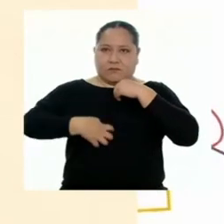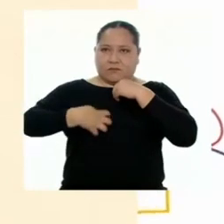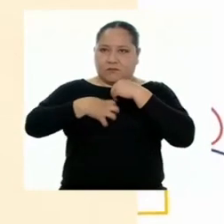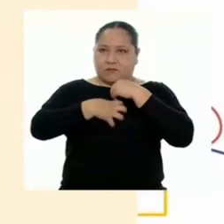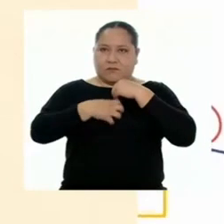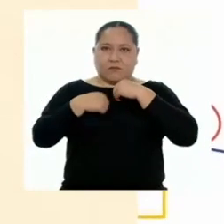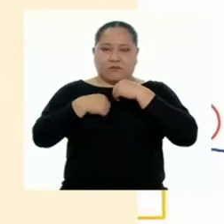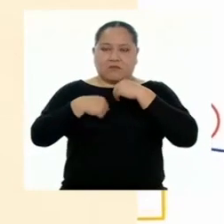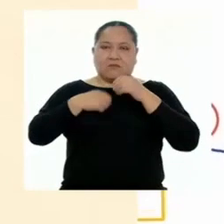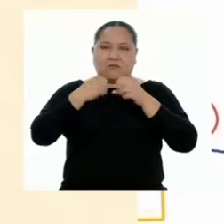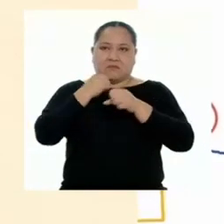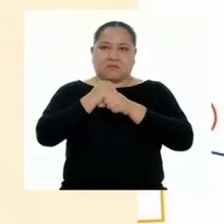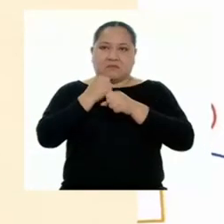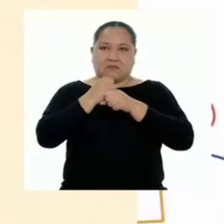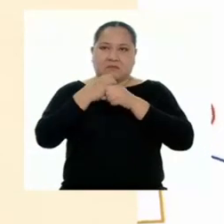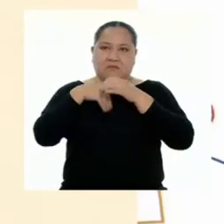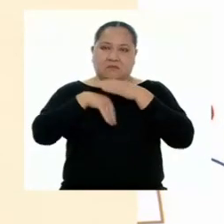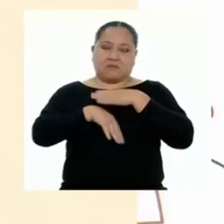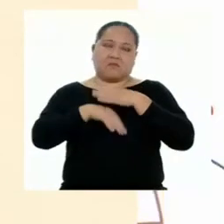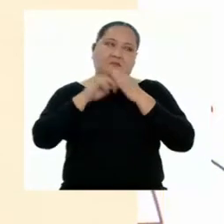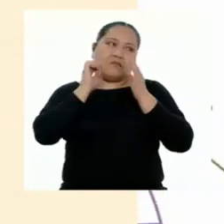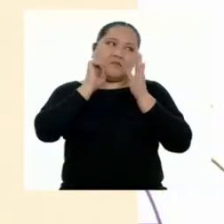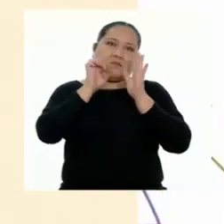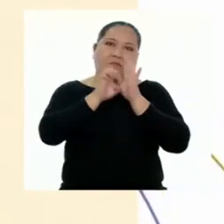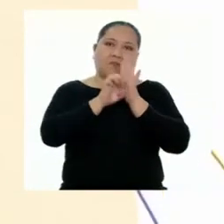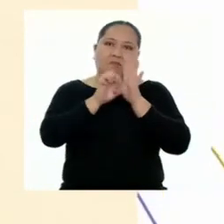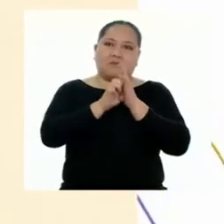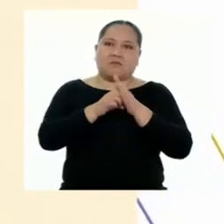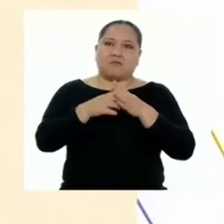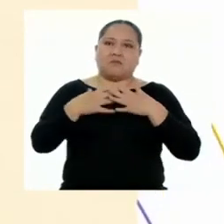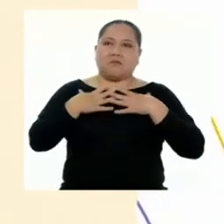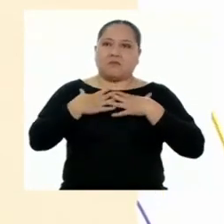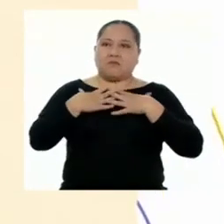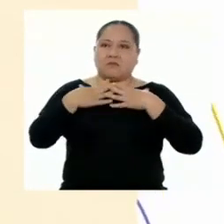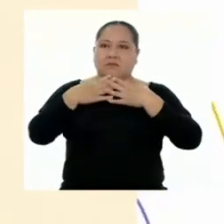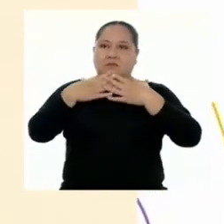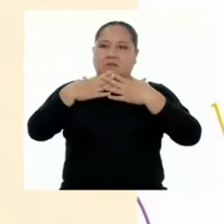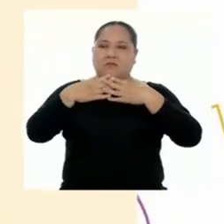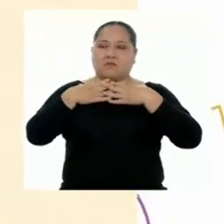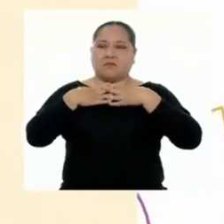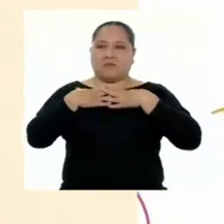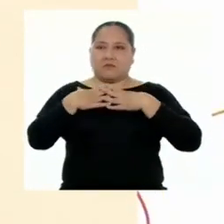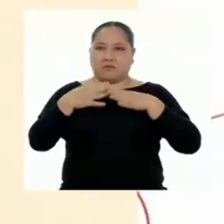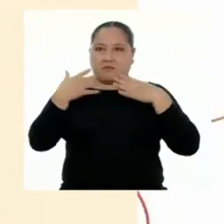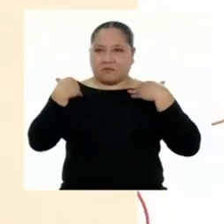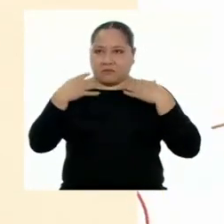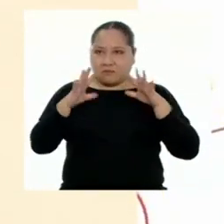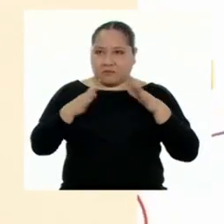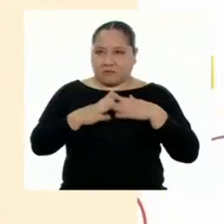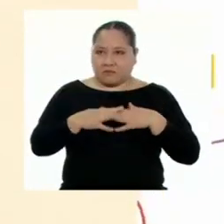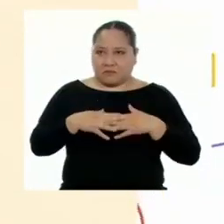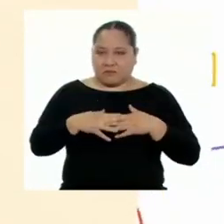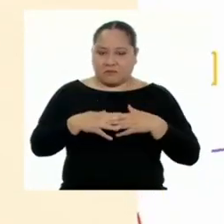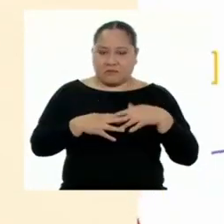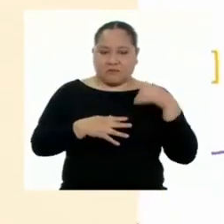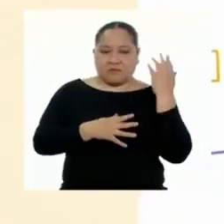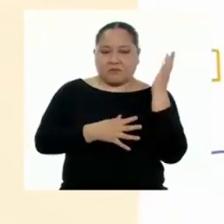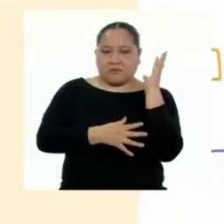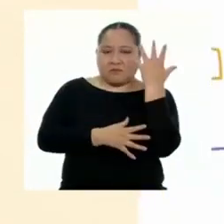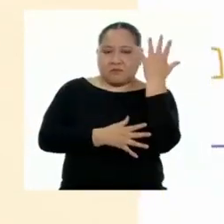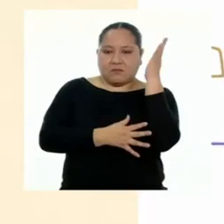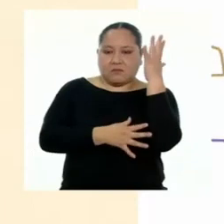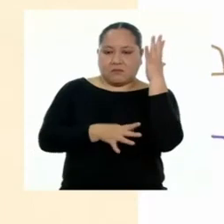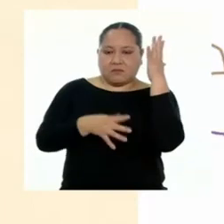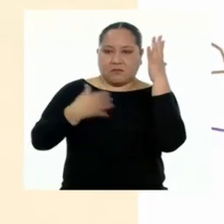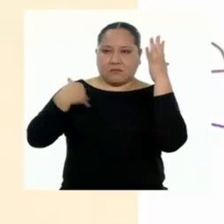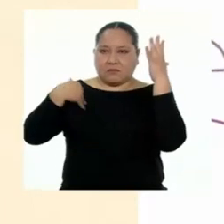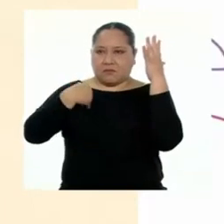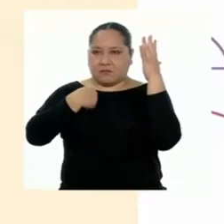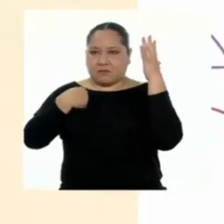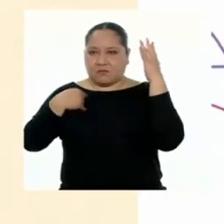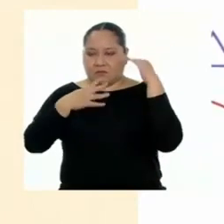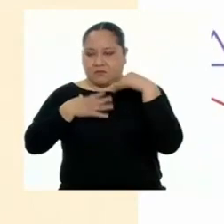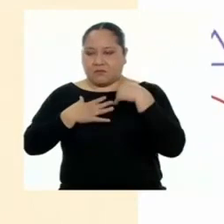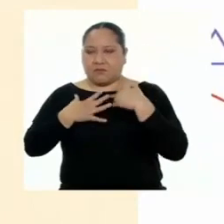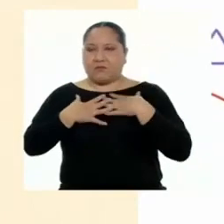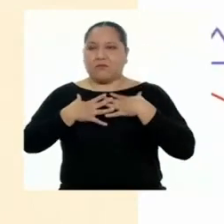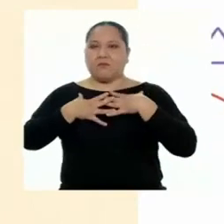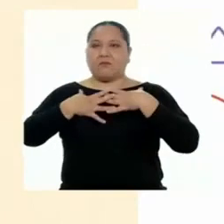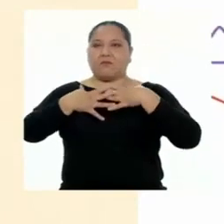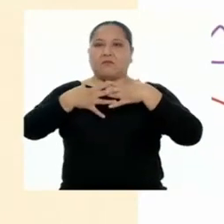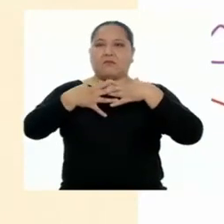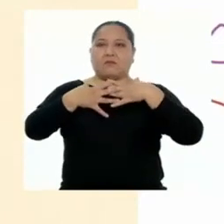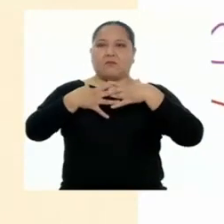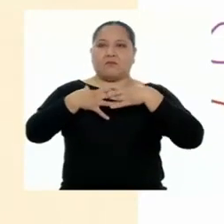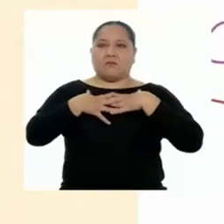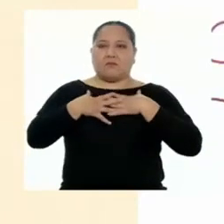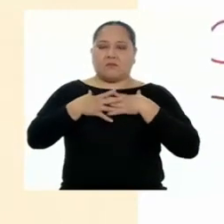sus funciones, como por ejemplo respirar. Cuando las plantas y los animales llevan a cabo la respiración